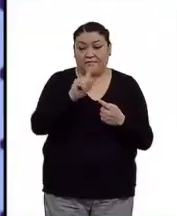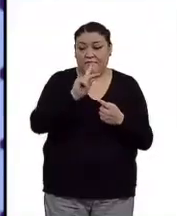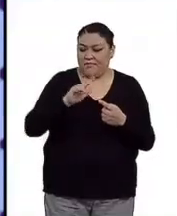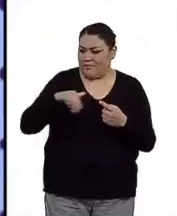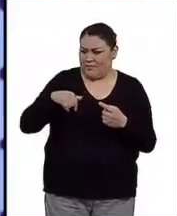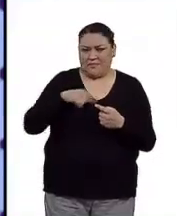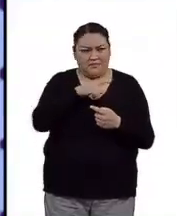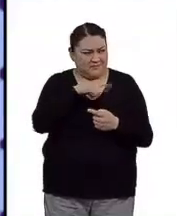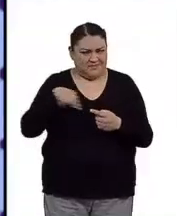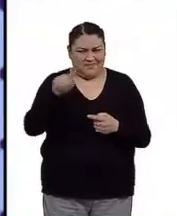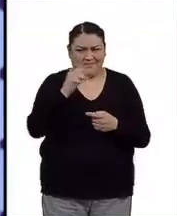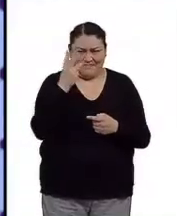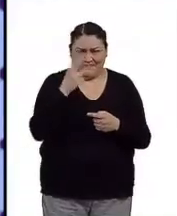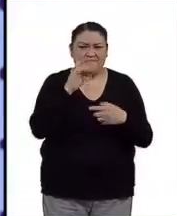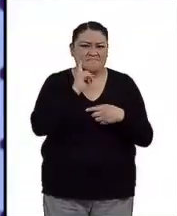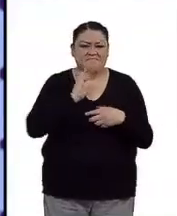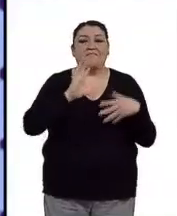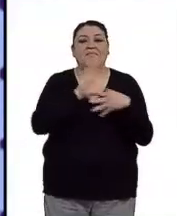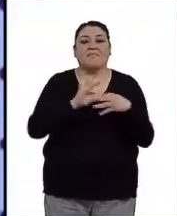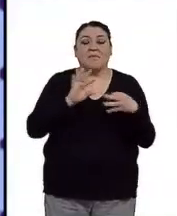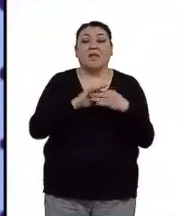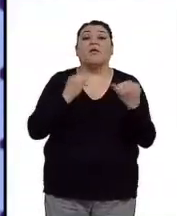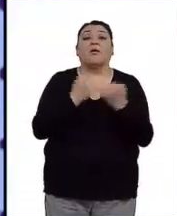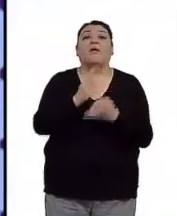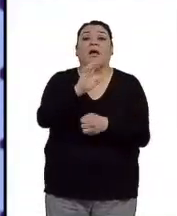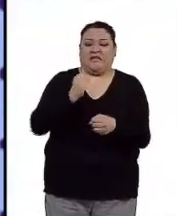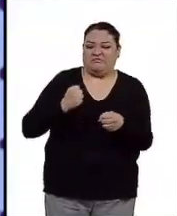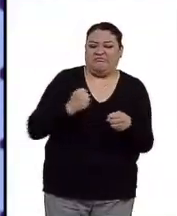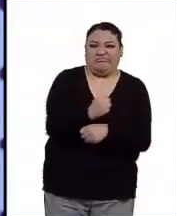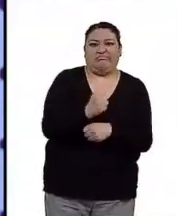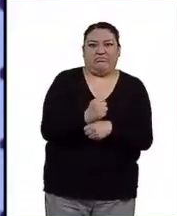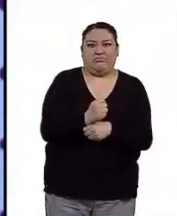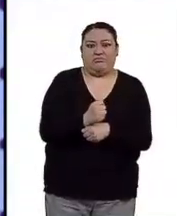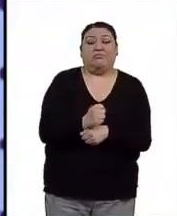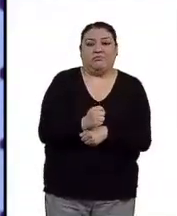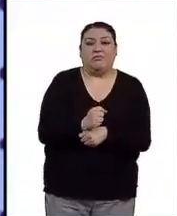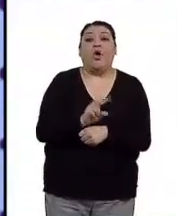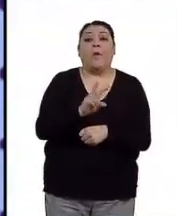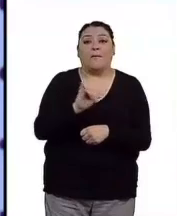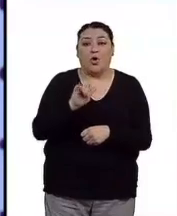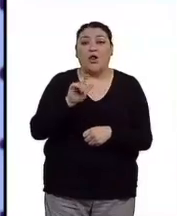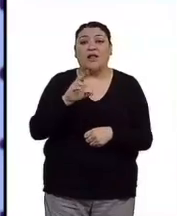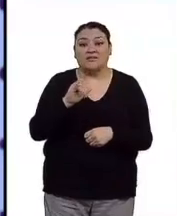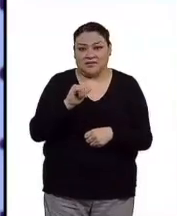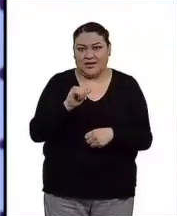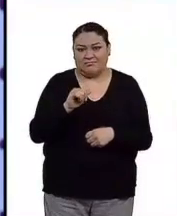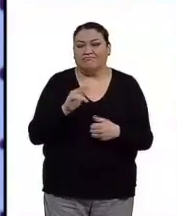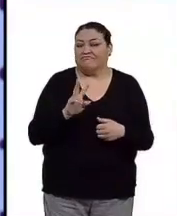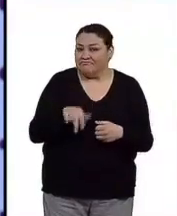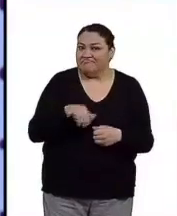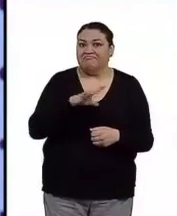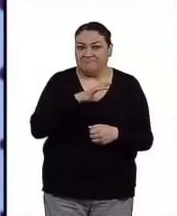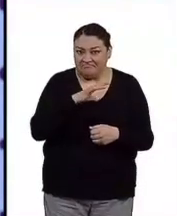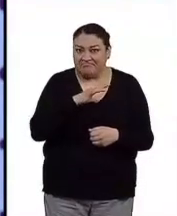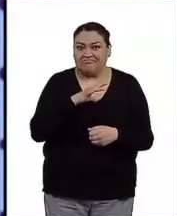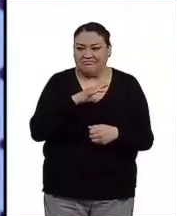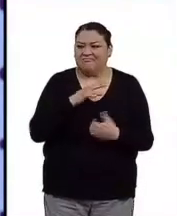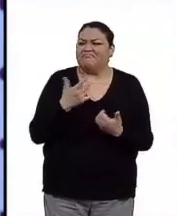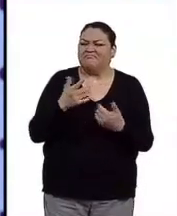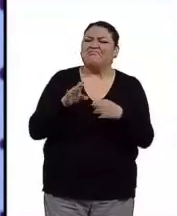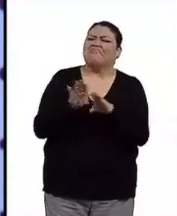dicho aquí las tres, eso también podría ser visto como un acto de violencia. Aida, ¿nos podrías explicar un poco cómo esto ya sí